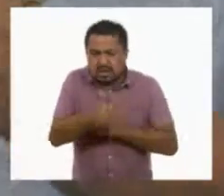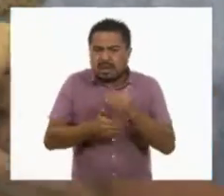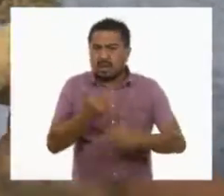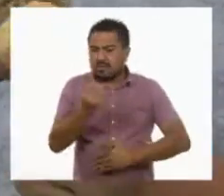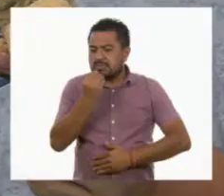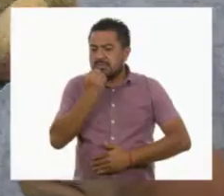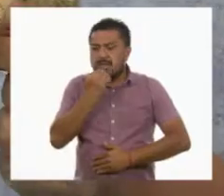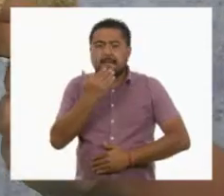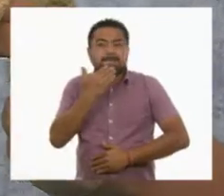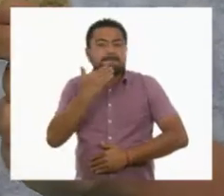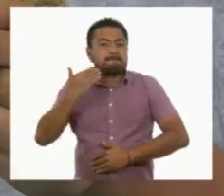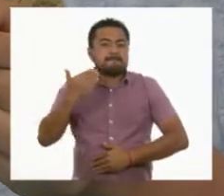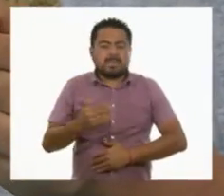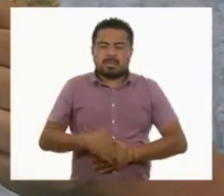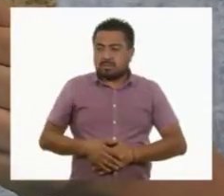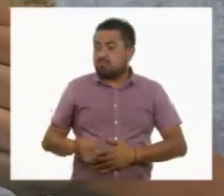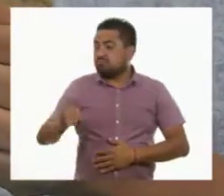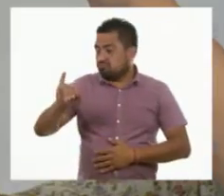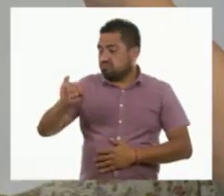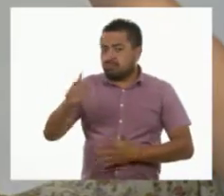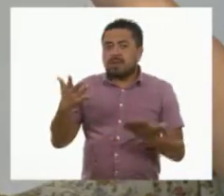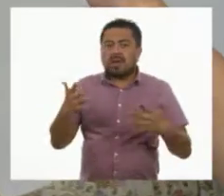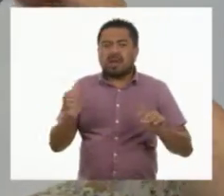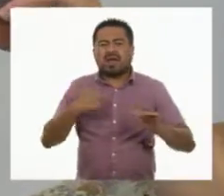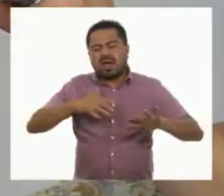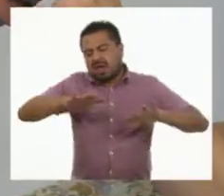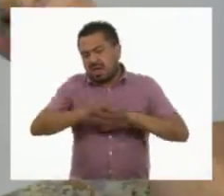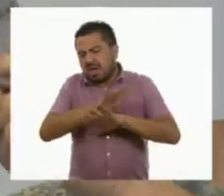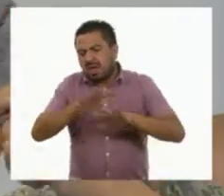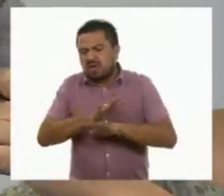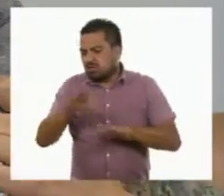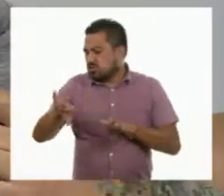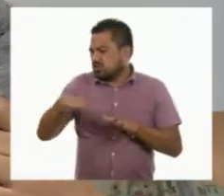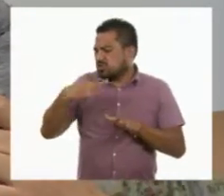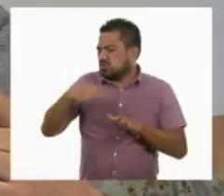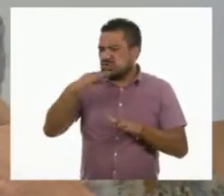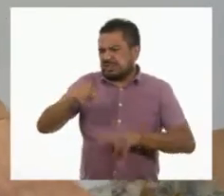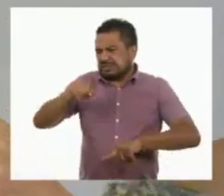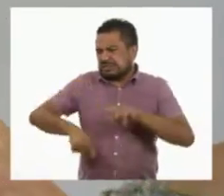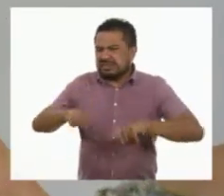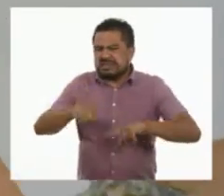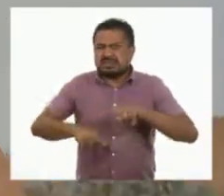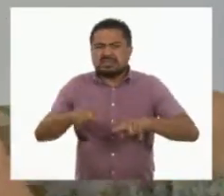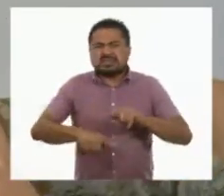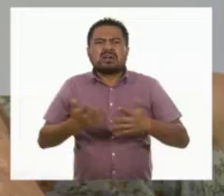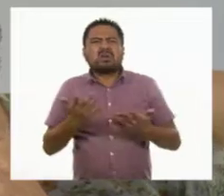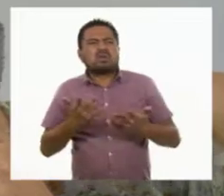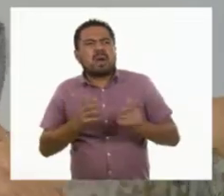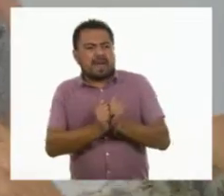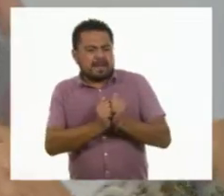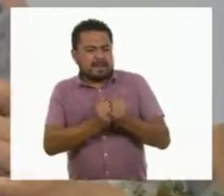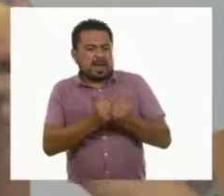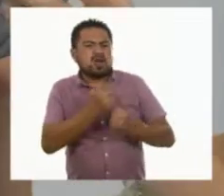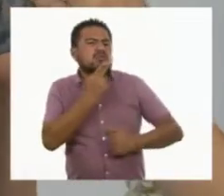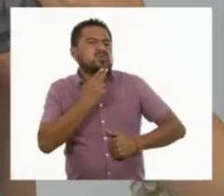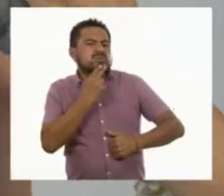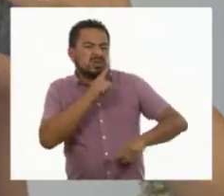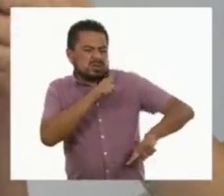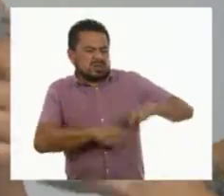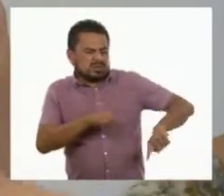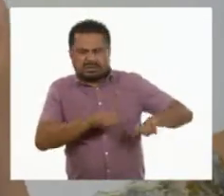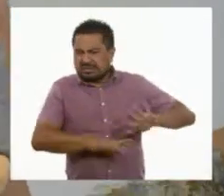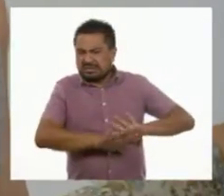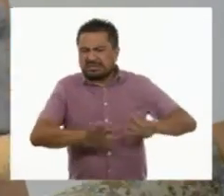dieta alimenticia. Sí, yo ya cambié los churros y el pan de dulce